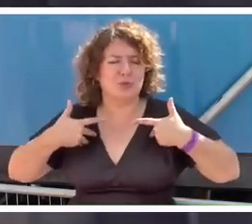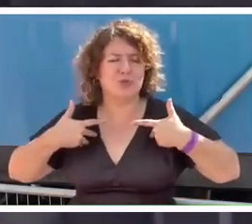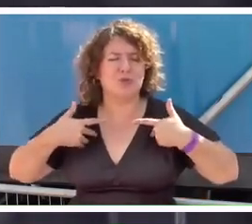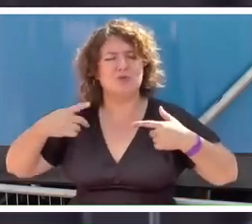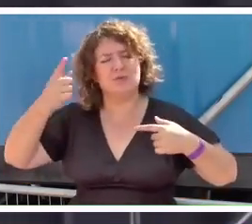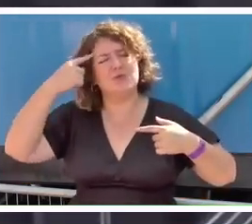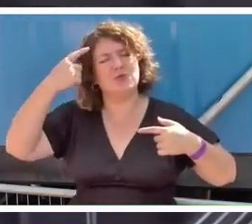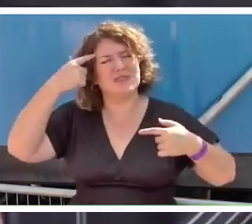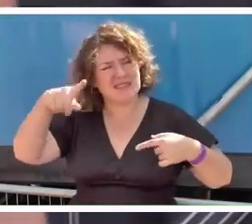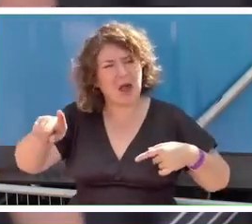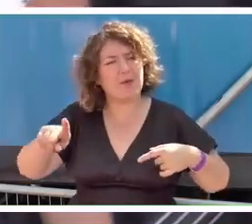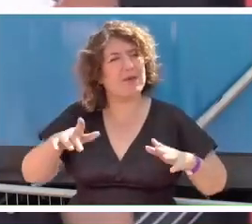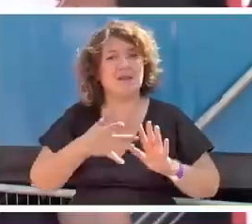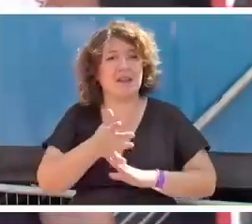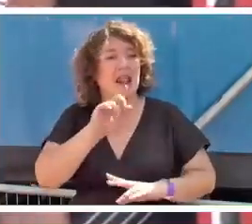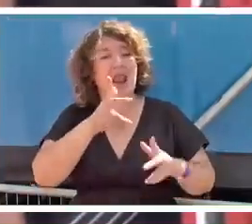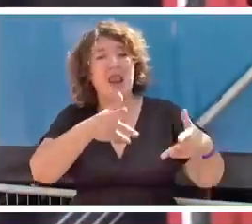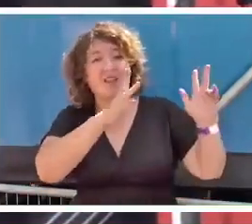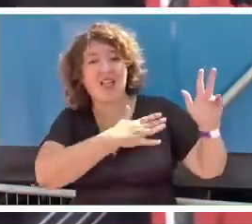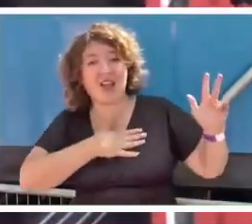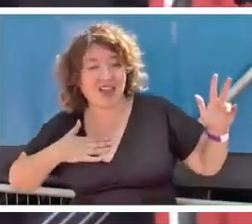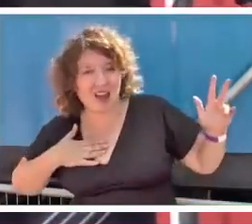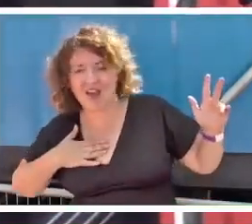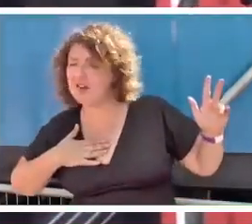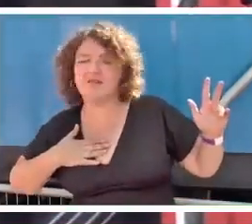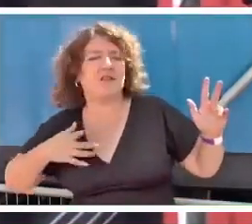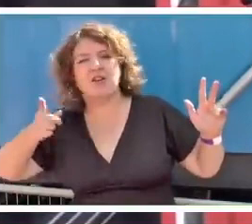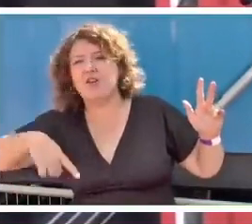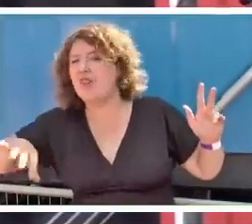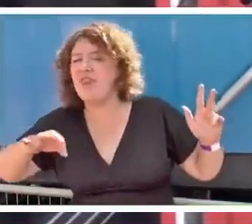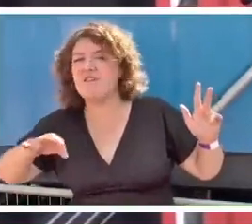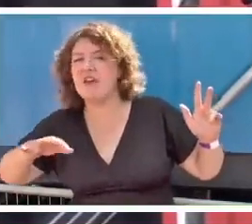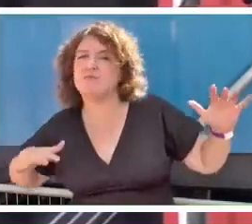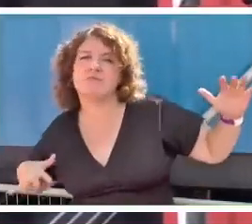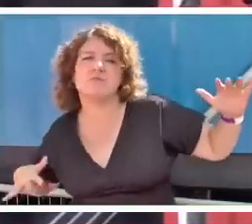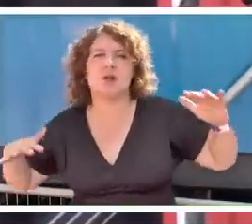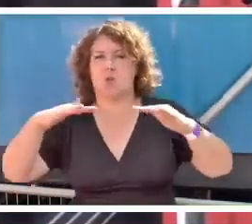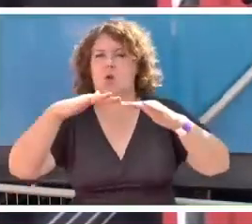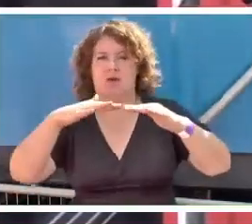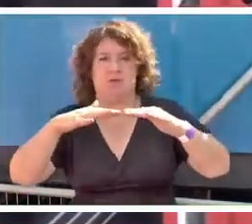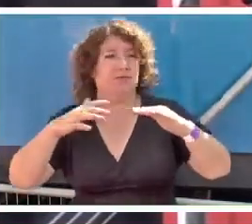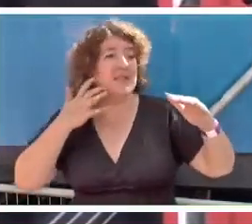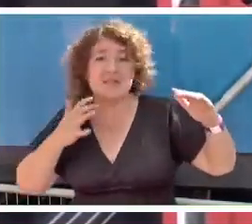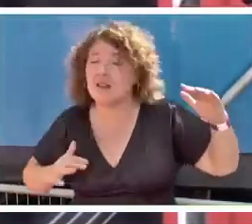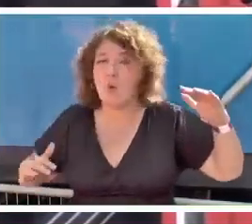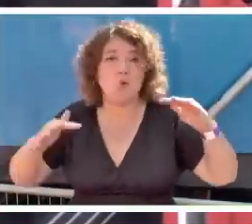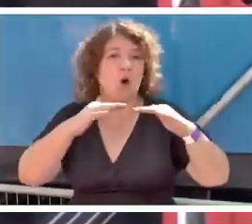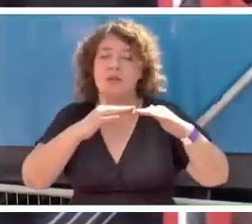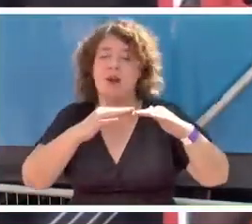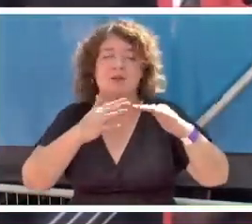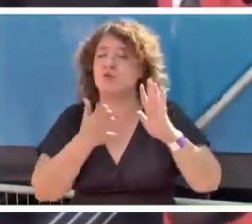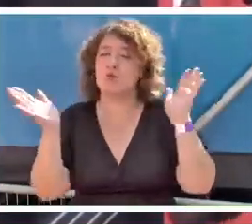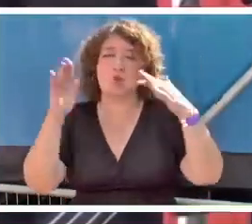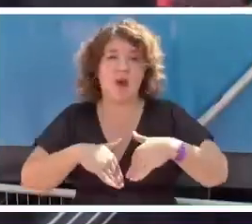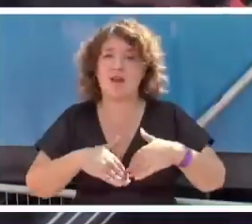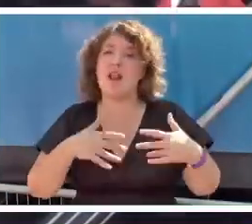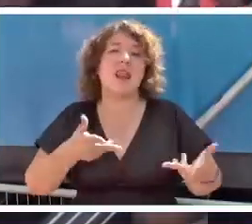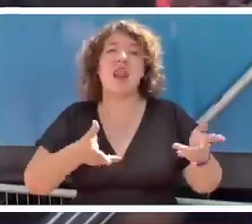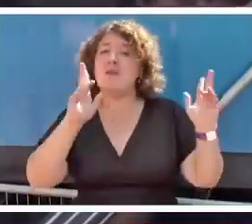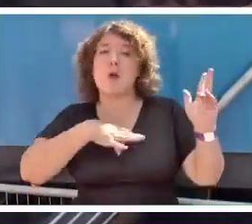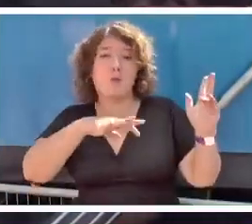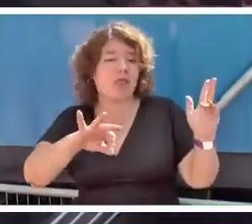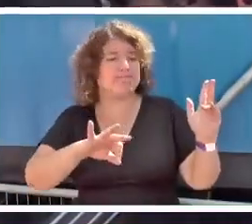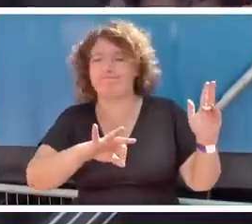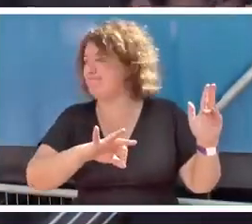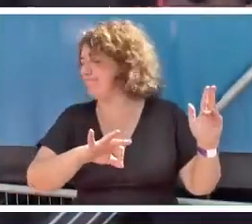que podamos tener libertad tenemos que ser iguales. Sin igualdad no hay libertad